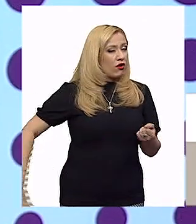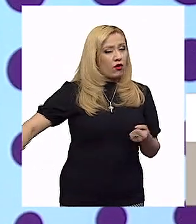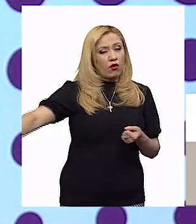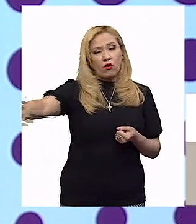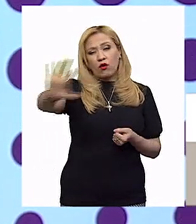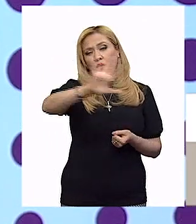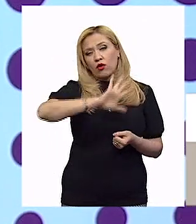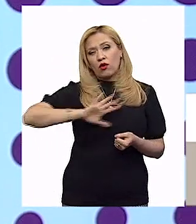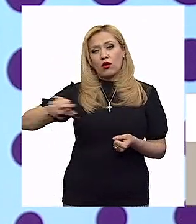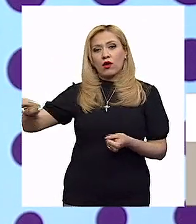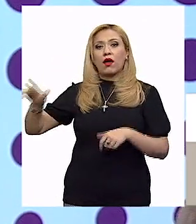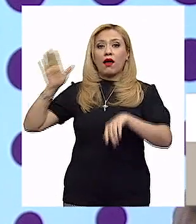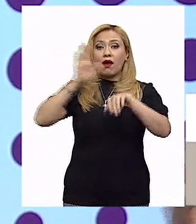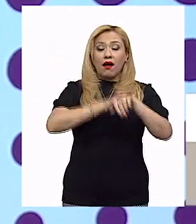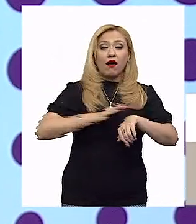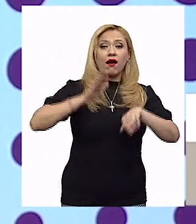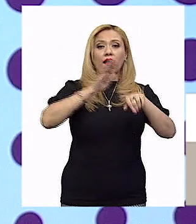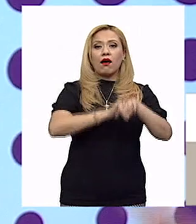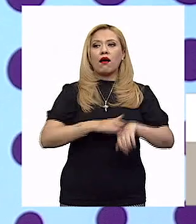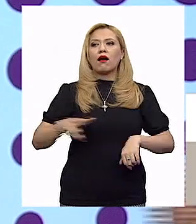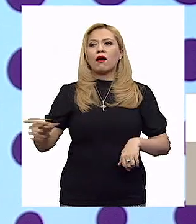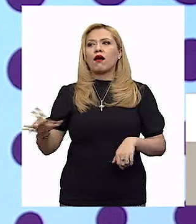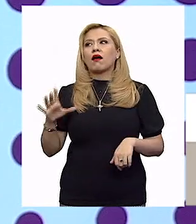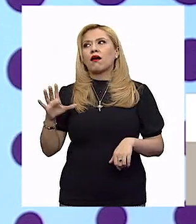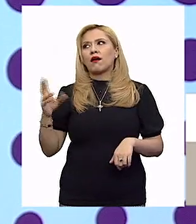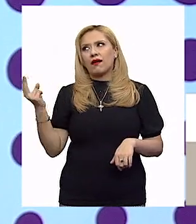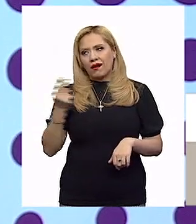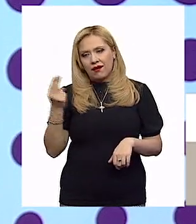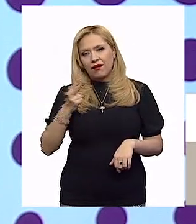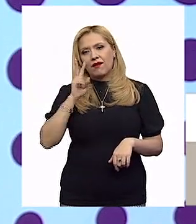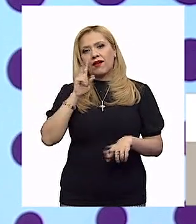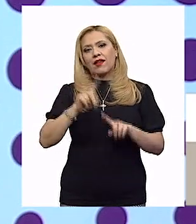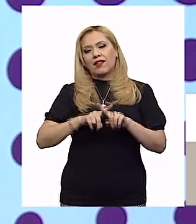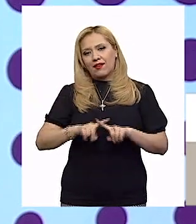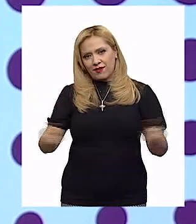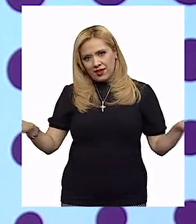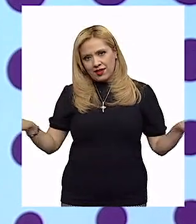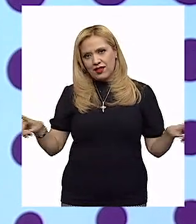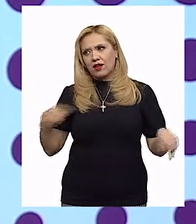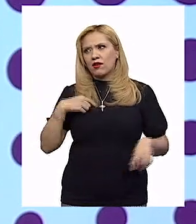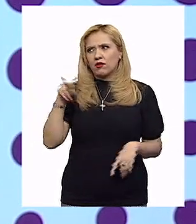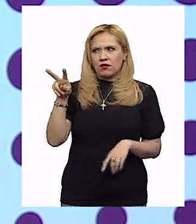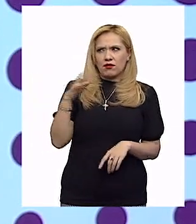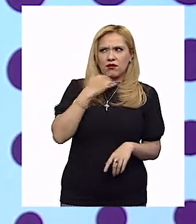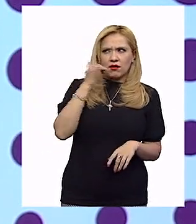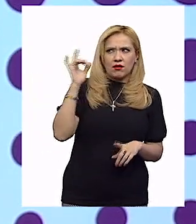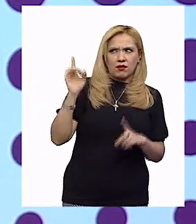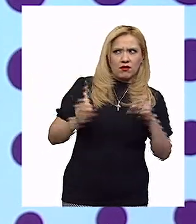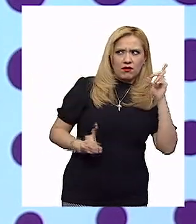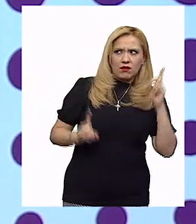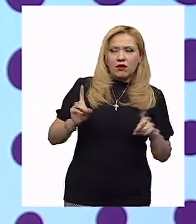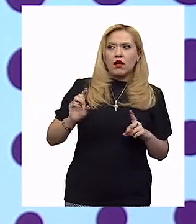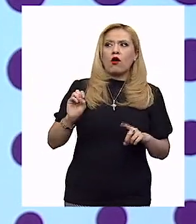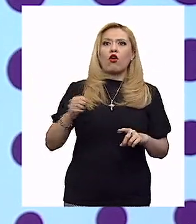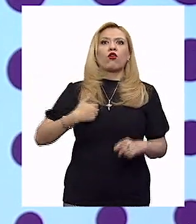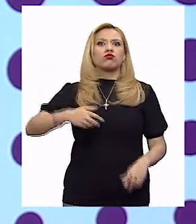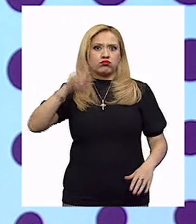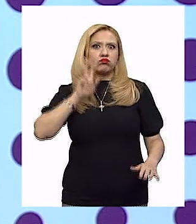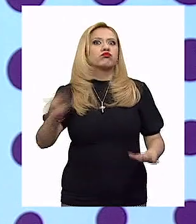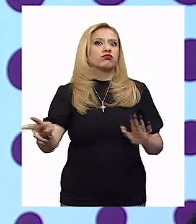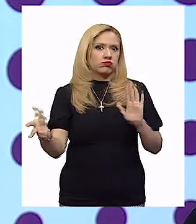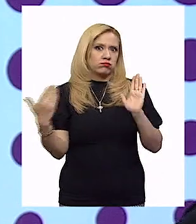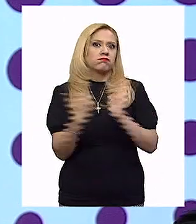los alertadores, pues existe la necesidad de diferenciar entre yo percibo que hay algo extraño o yo tengo evidencia de que hay algo